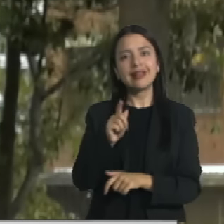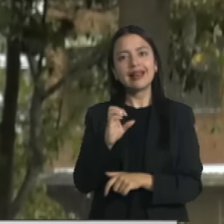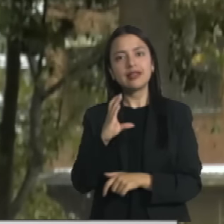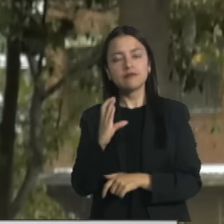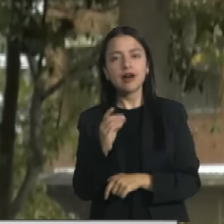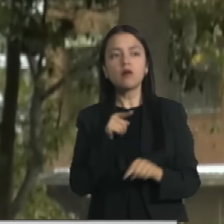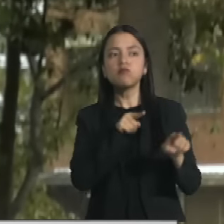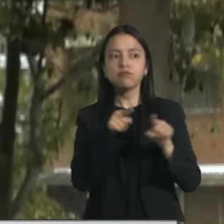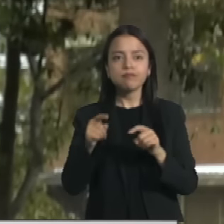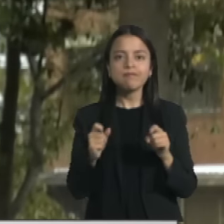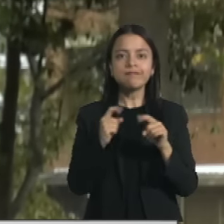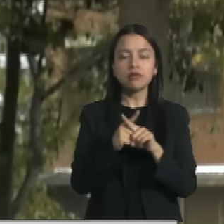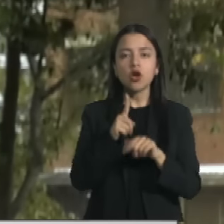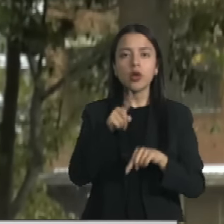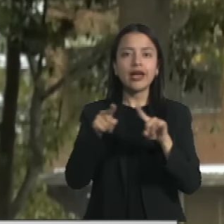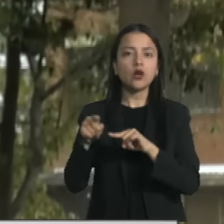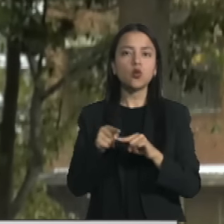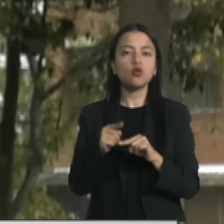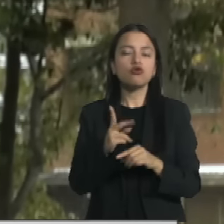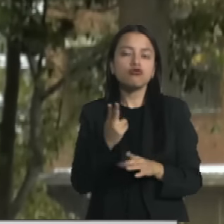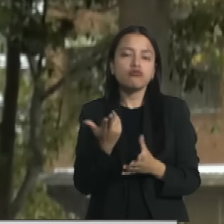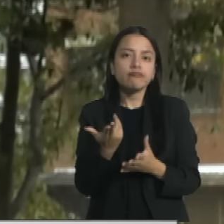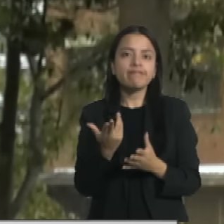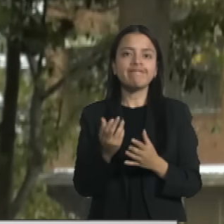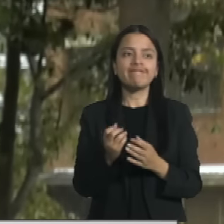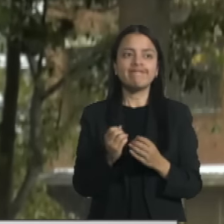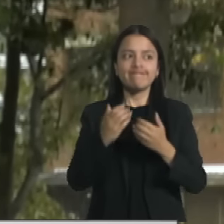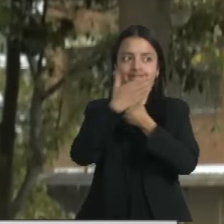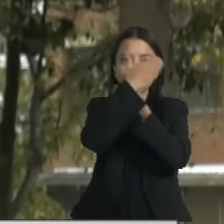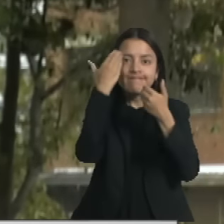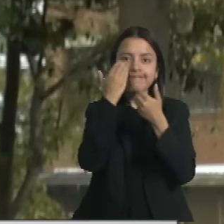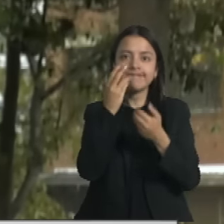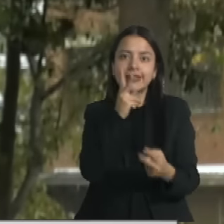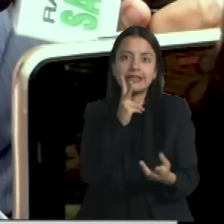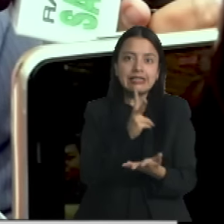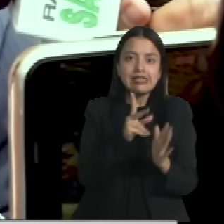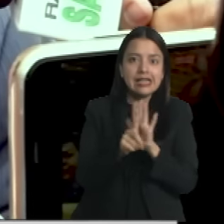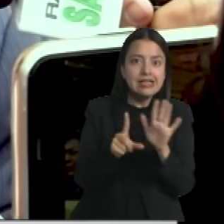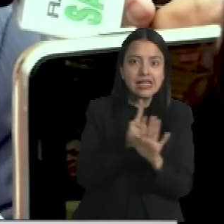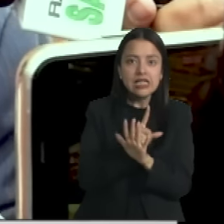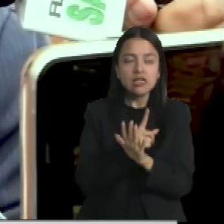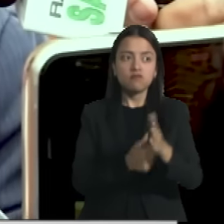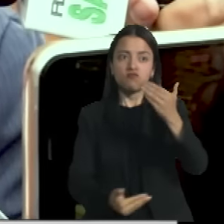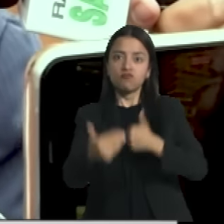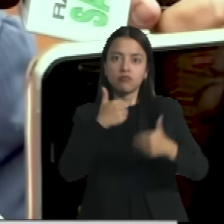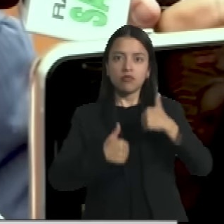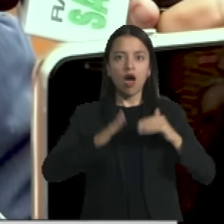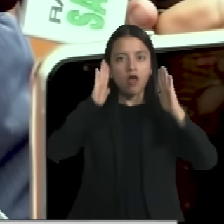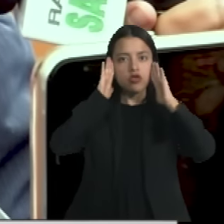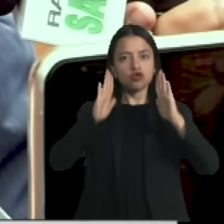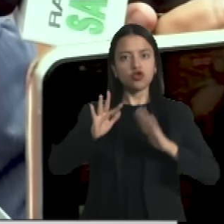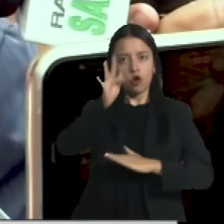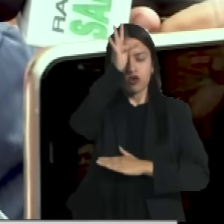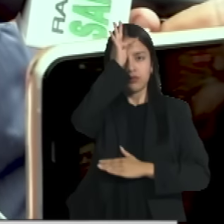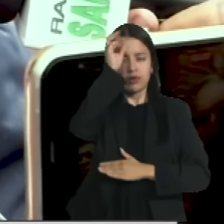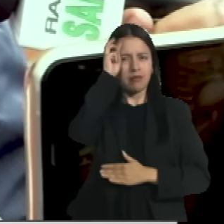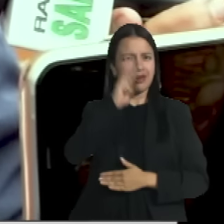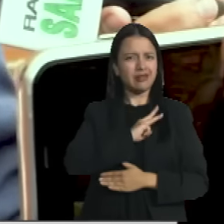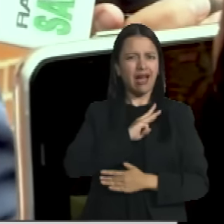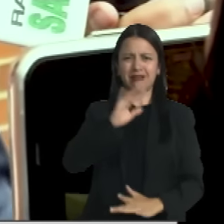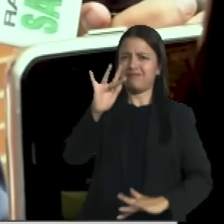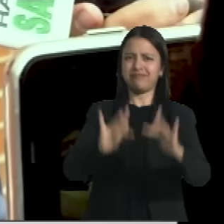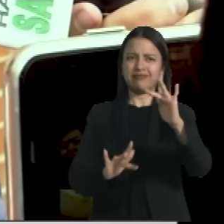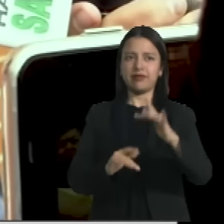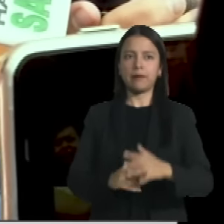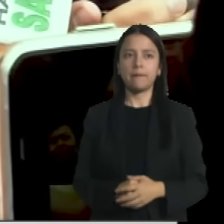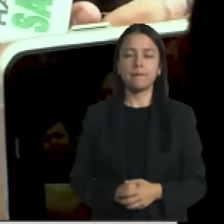actuar por parte del gobierno nacional y esta directriz que están dando en este hospital militar. No podemos ser sometidos a que en un estado de indefensión, al estar